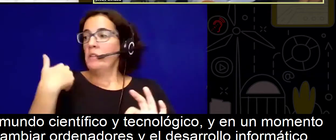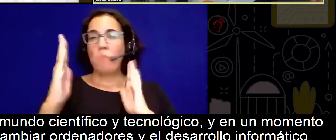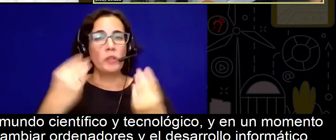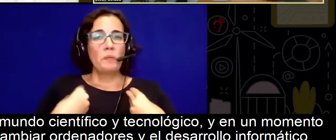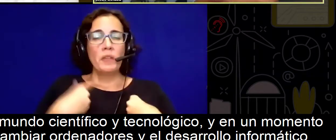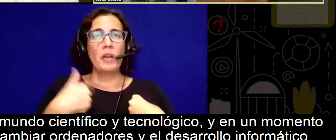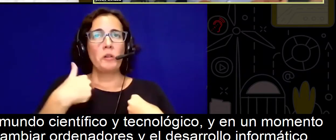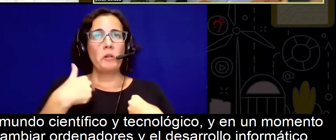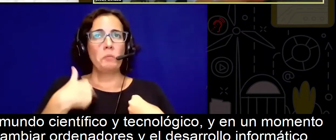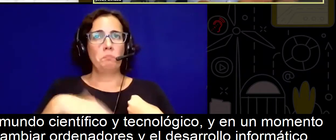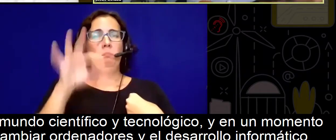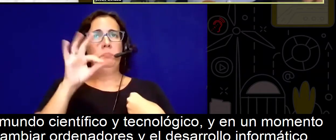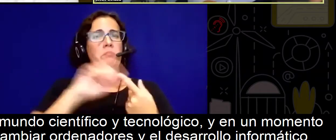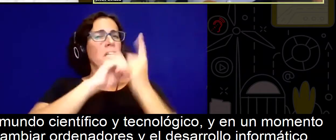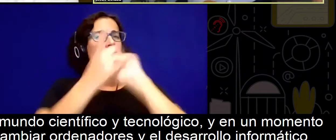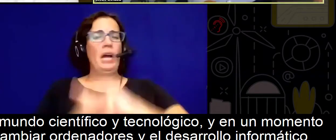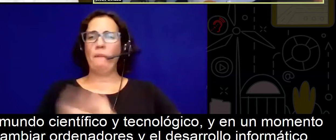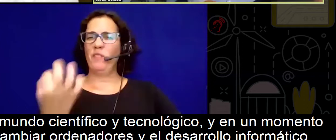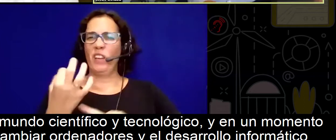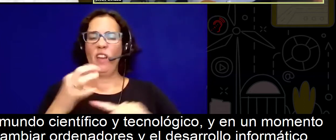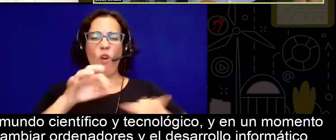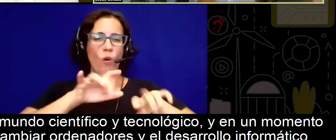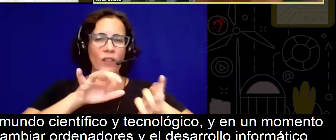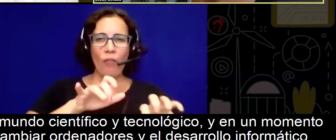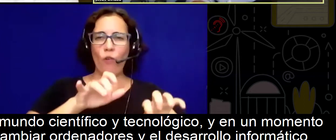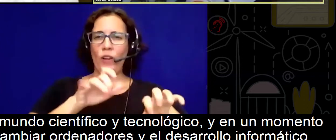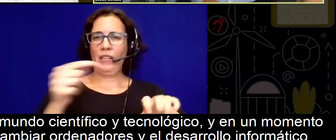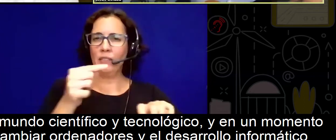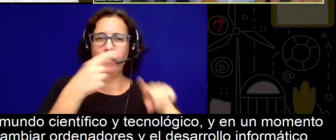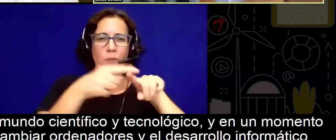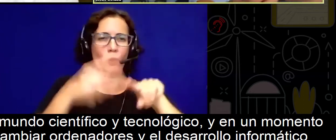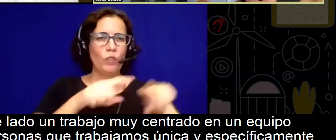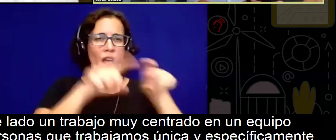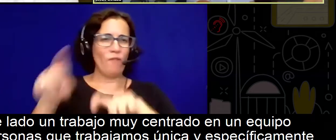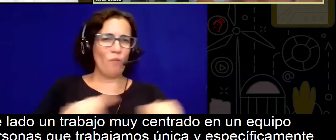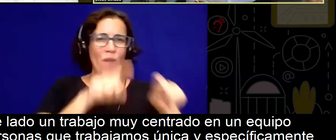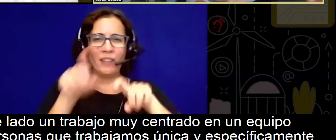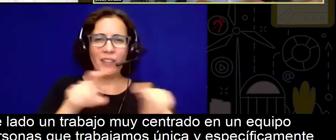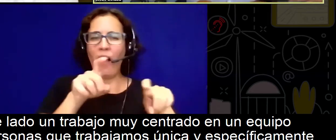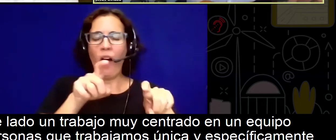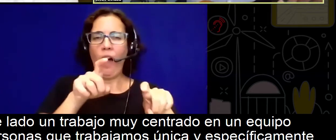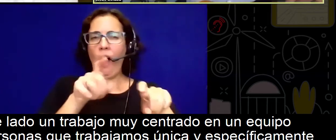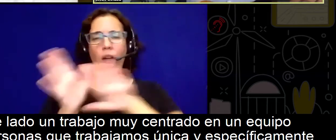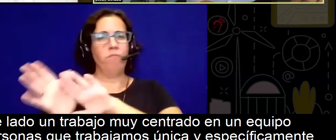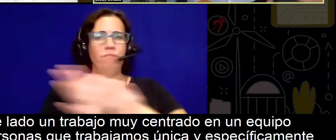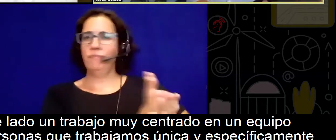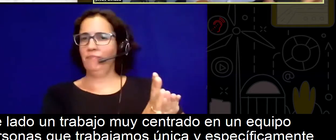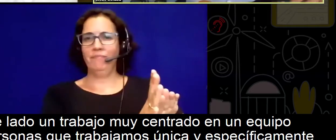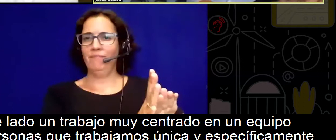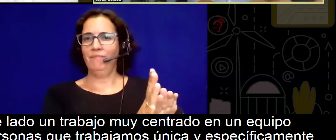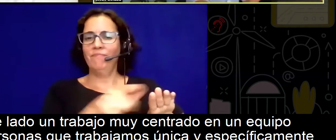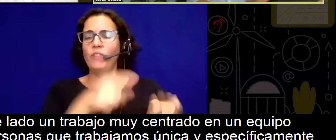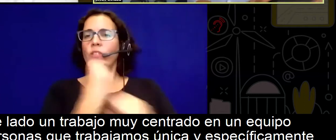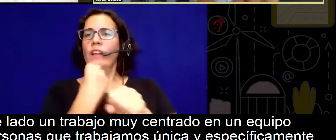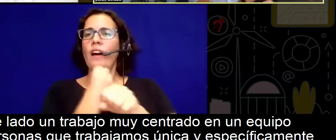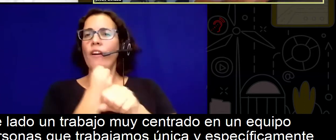son chips y ordenadores y el desarrollo informático y decido dejar de lado un trabajo que estaba